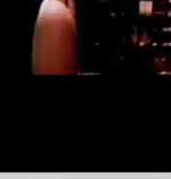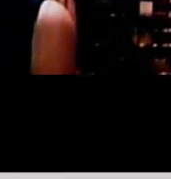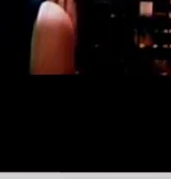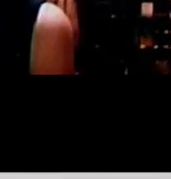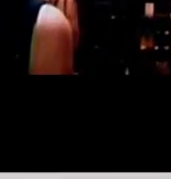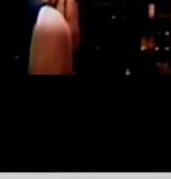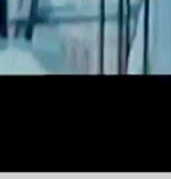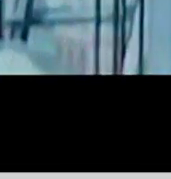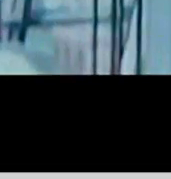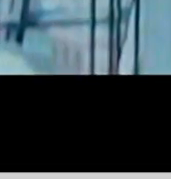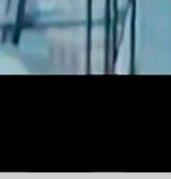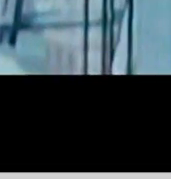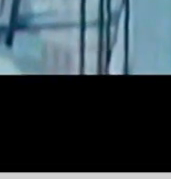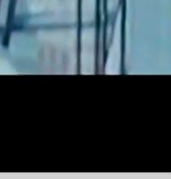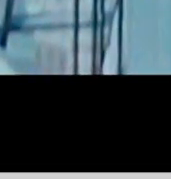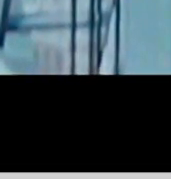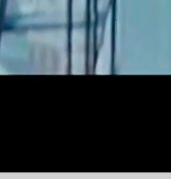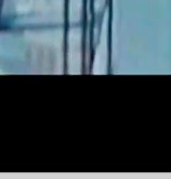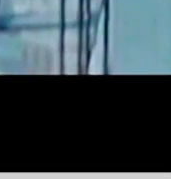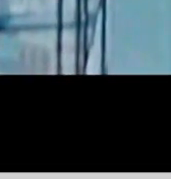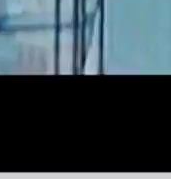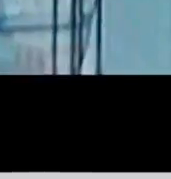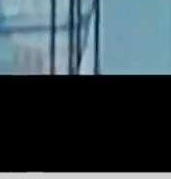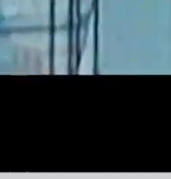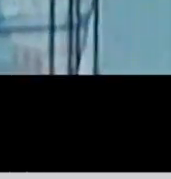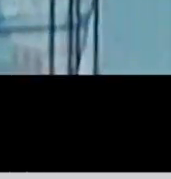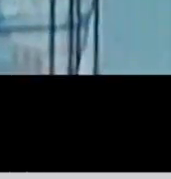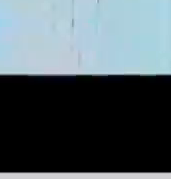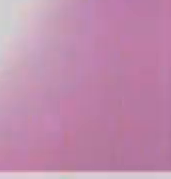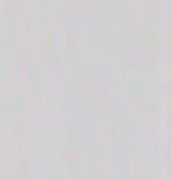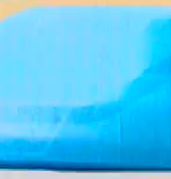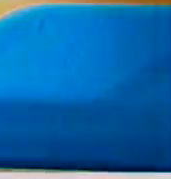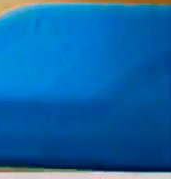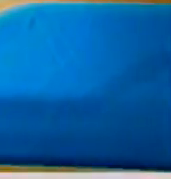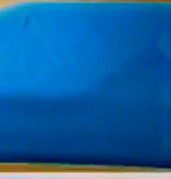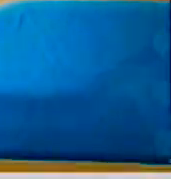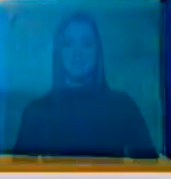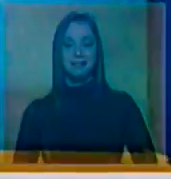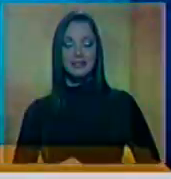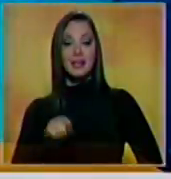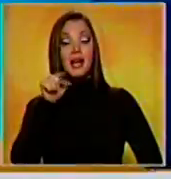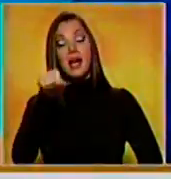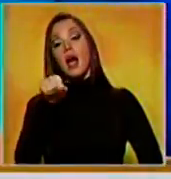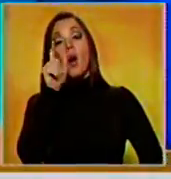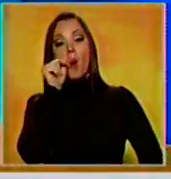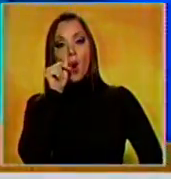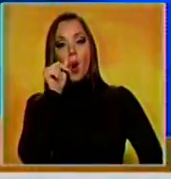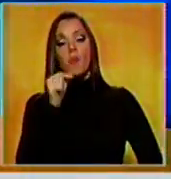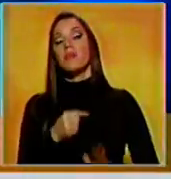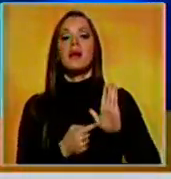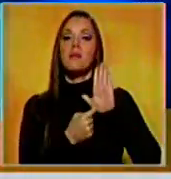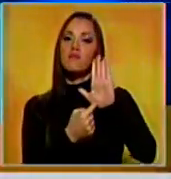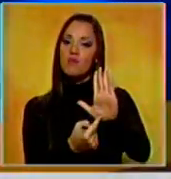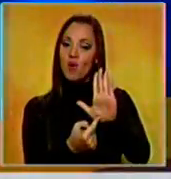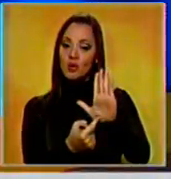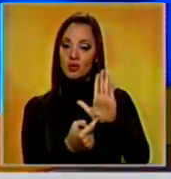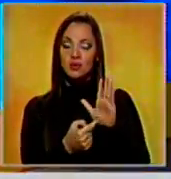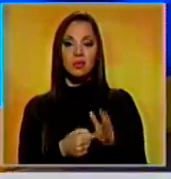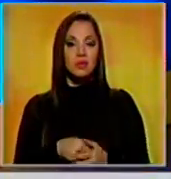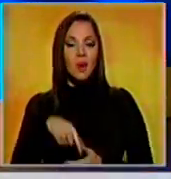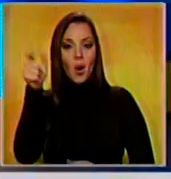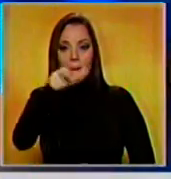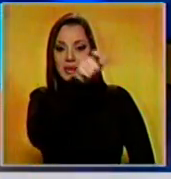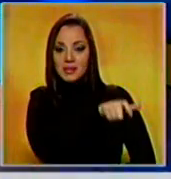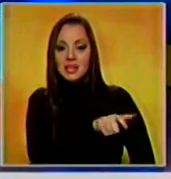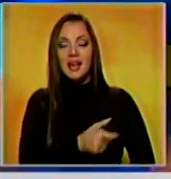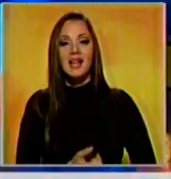No te hagas la loca, eso muy bien, ya lo sabías. Y Warner Bros. Reveló a los protagonistas de la nueva película